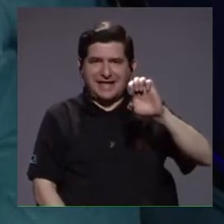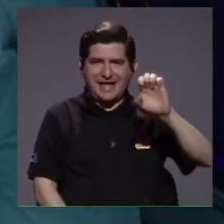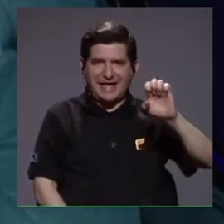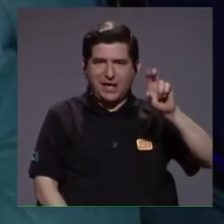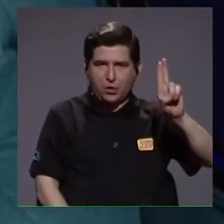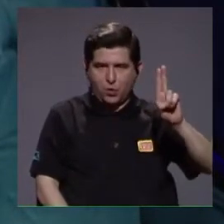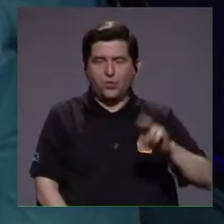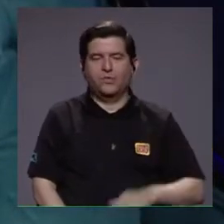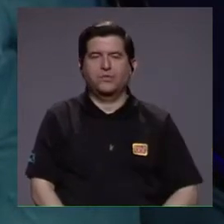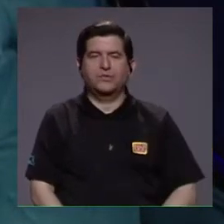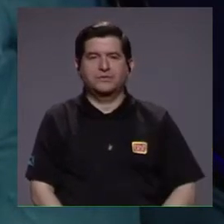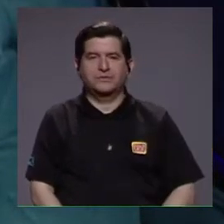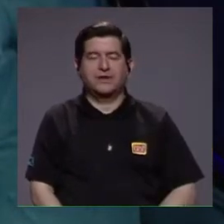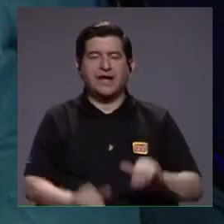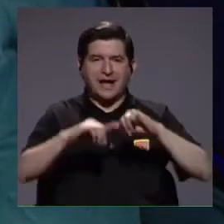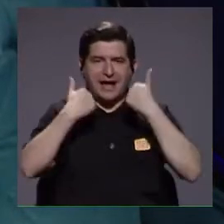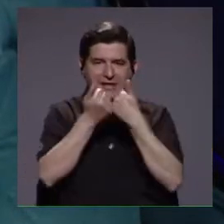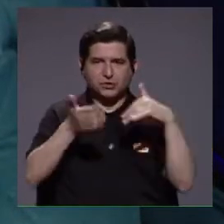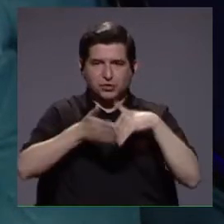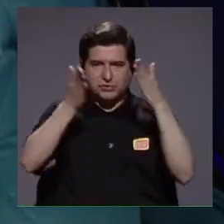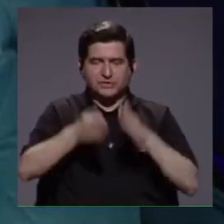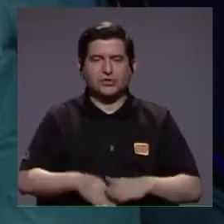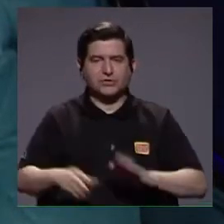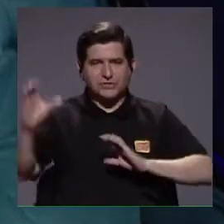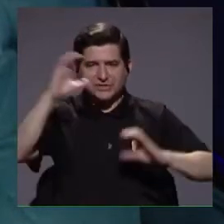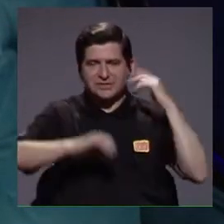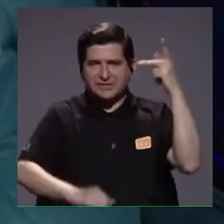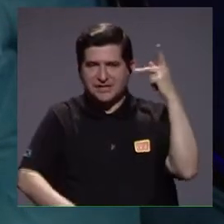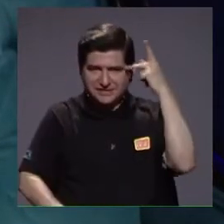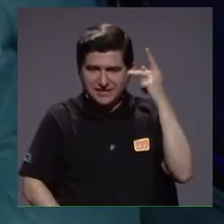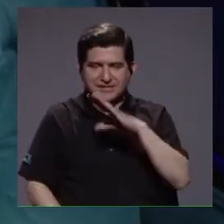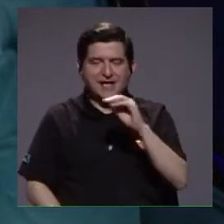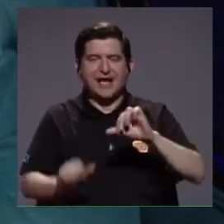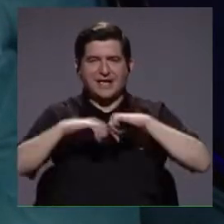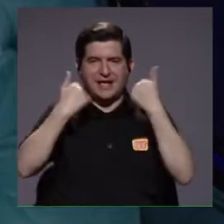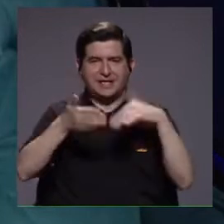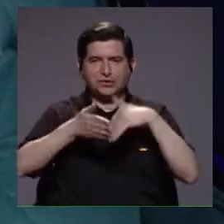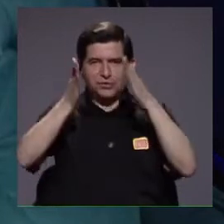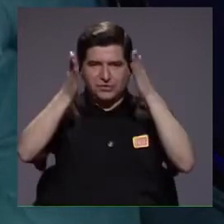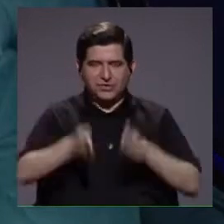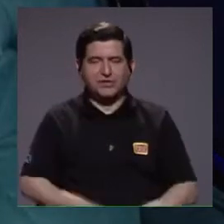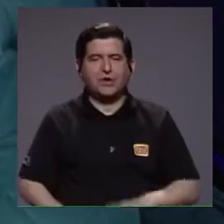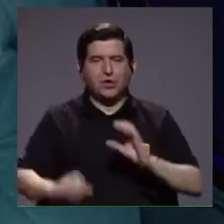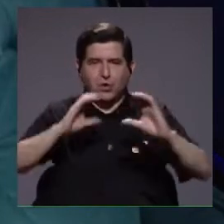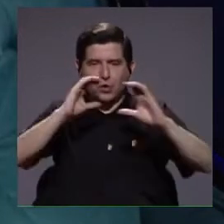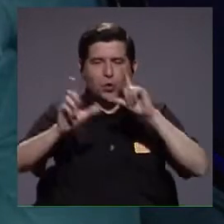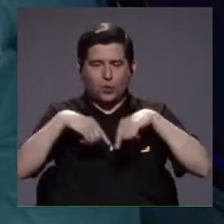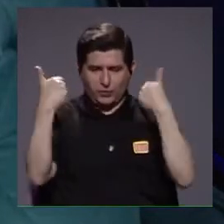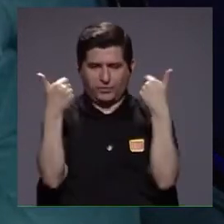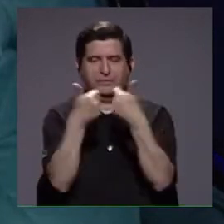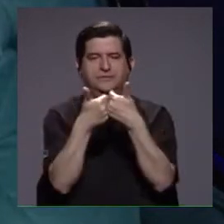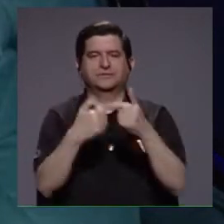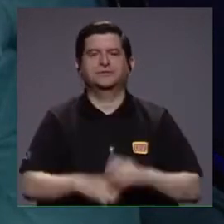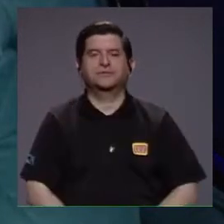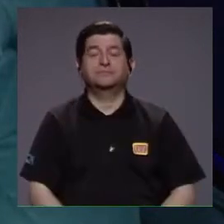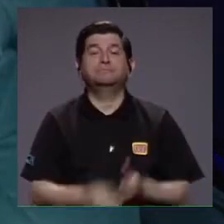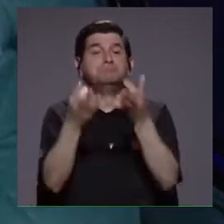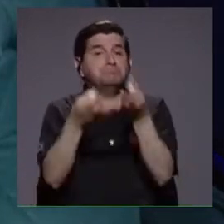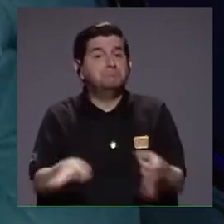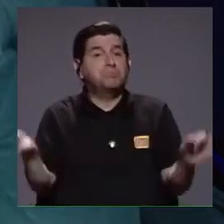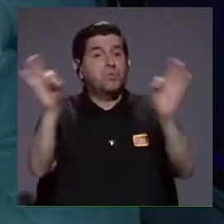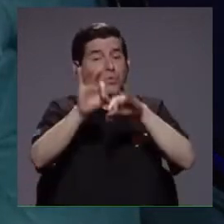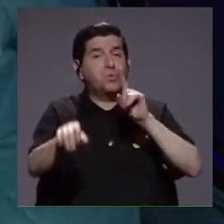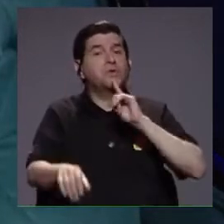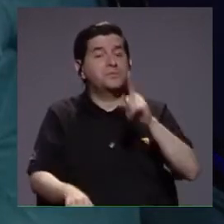Tribunal Electoral Estudiantil Universitario, la Asociación de Estudiantes de Ciencias Políticas y la Asociación de Estudiantes de Comunicación Colectiva.